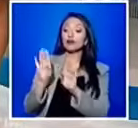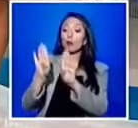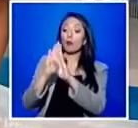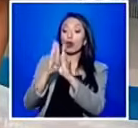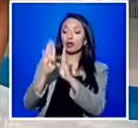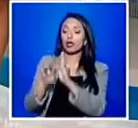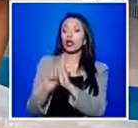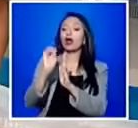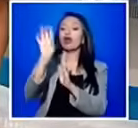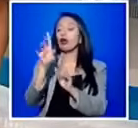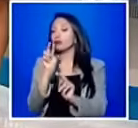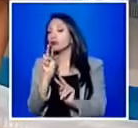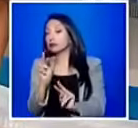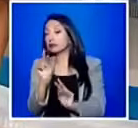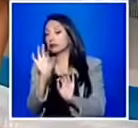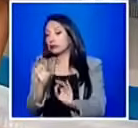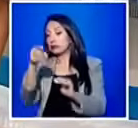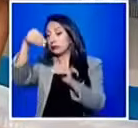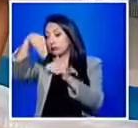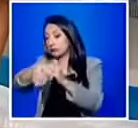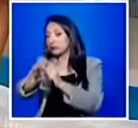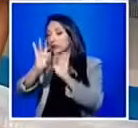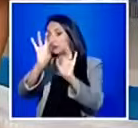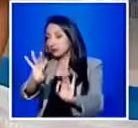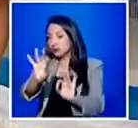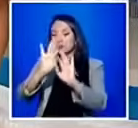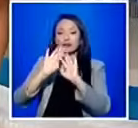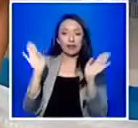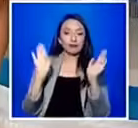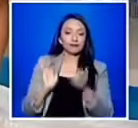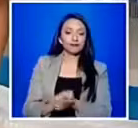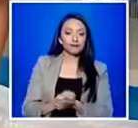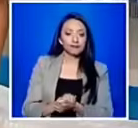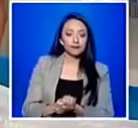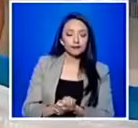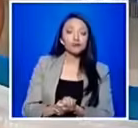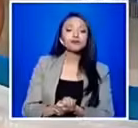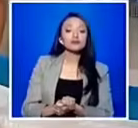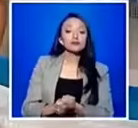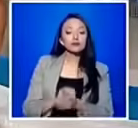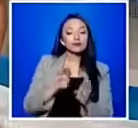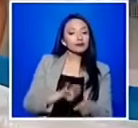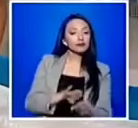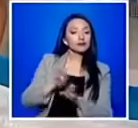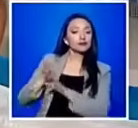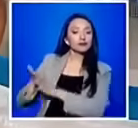la puerta por lo menos y garantizar que sí ingresaron a las instituciones educativas.